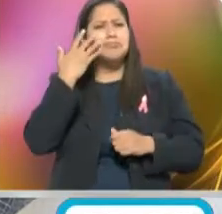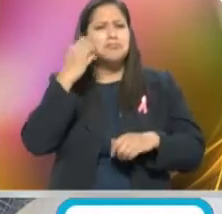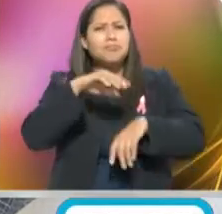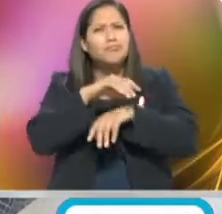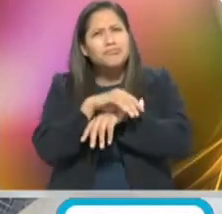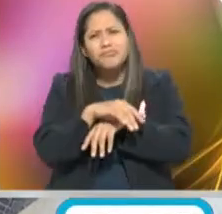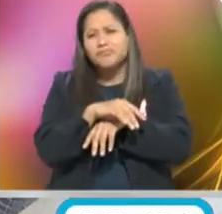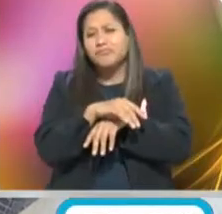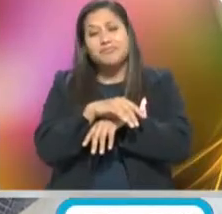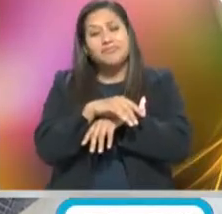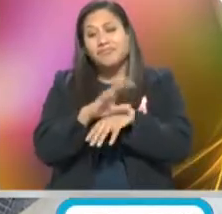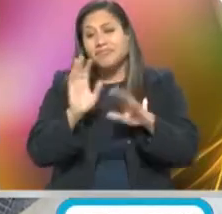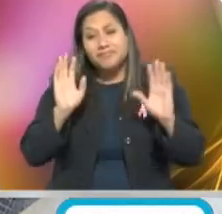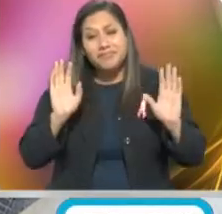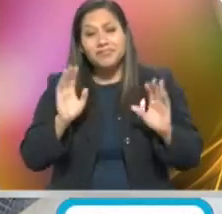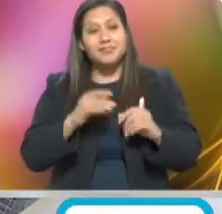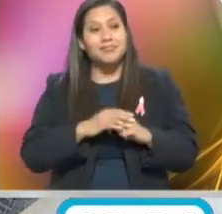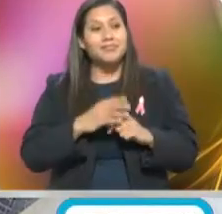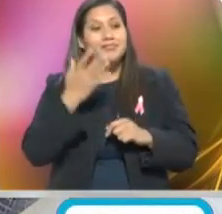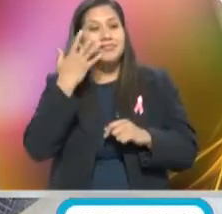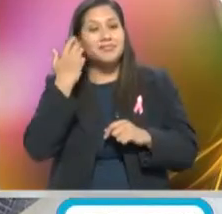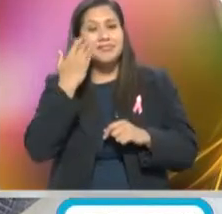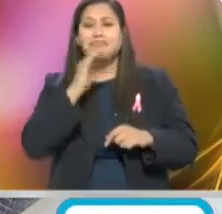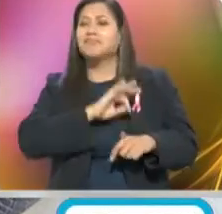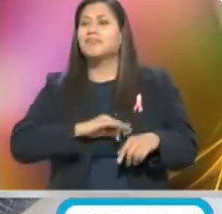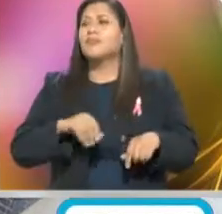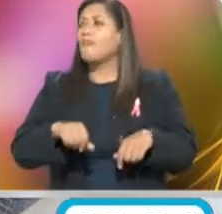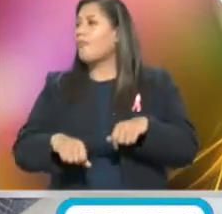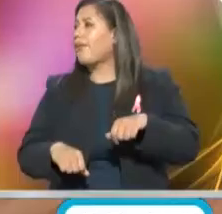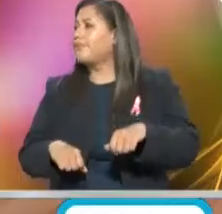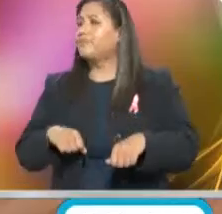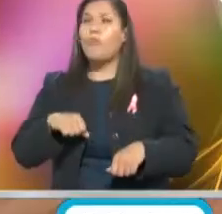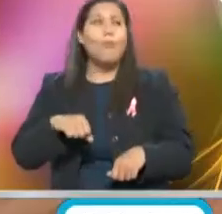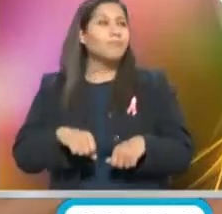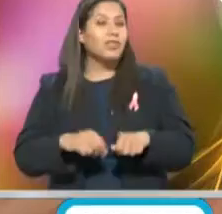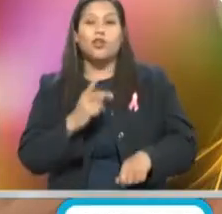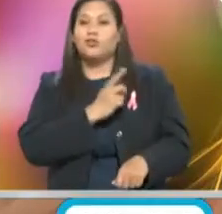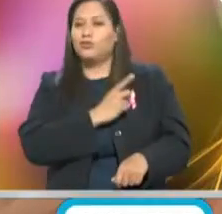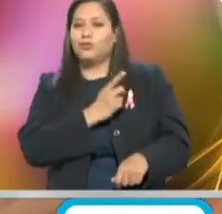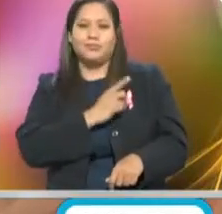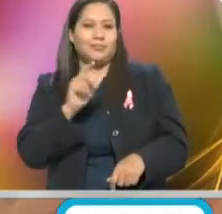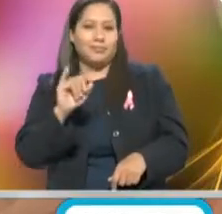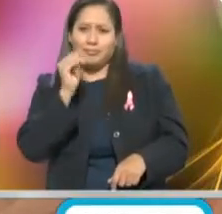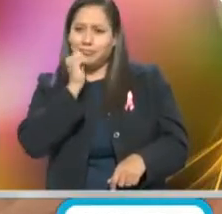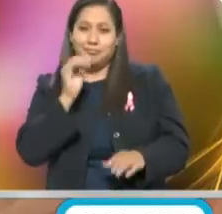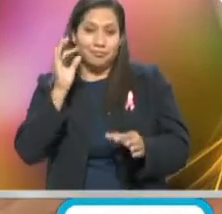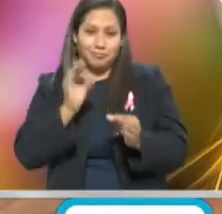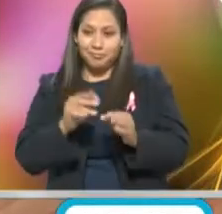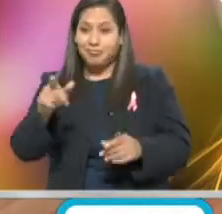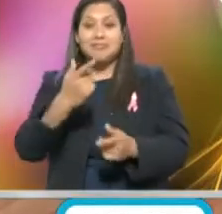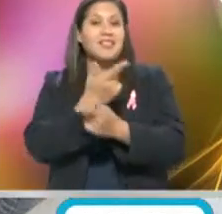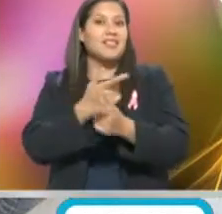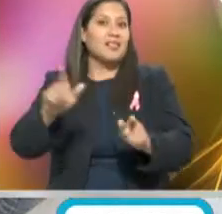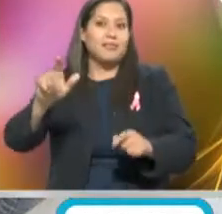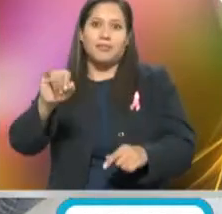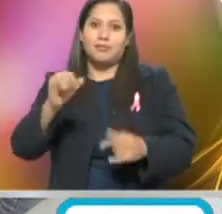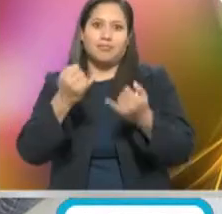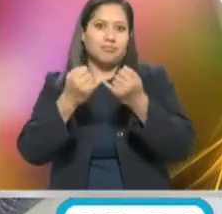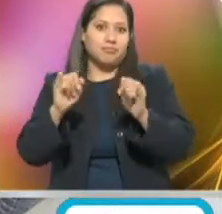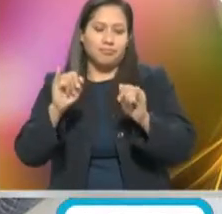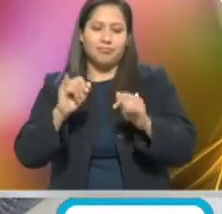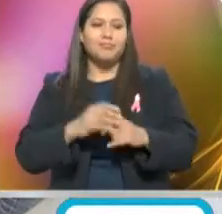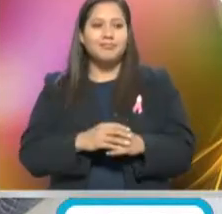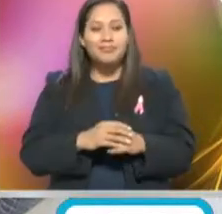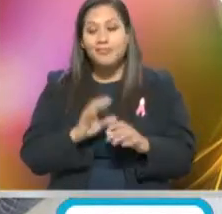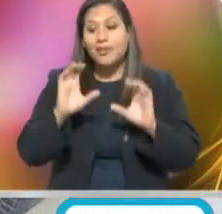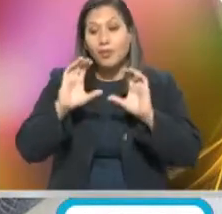gatos no hacen mucho más que ser felices. Es que son más disfrutar su espacio. independientes. Y listo, la independencia que tienen nos hace